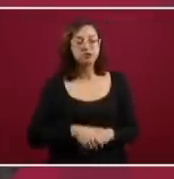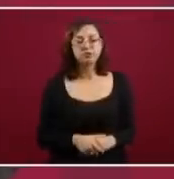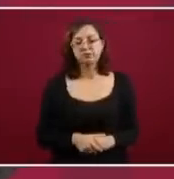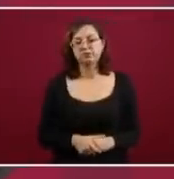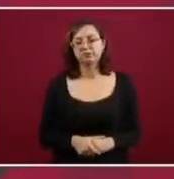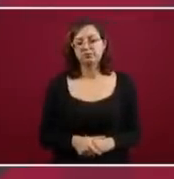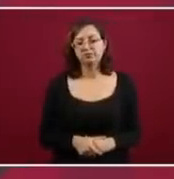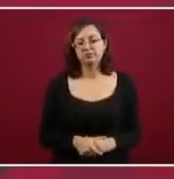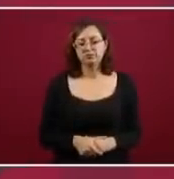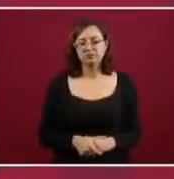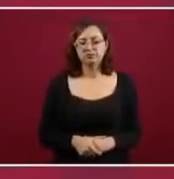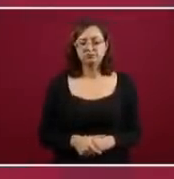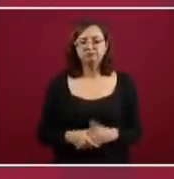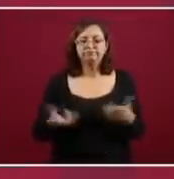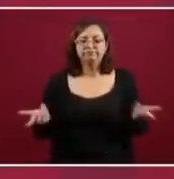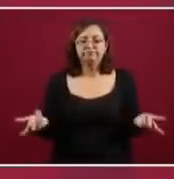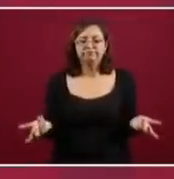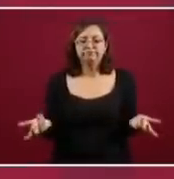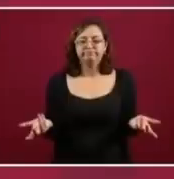entonces